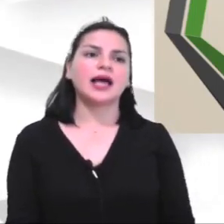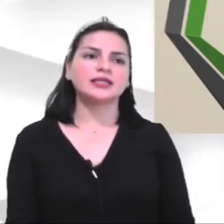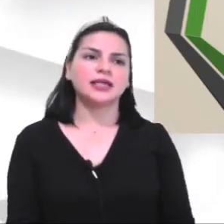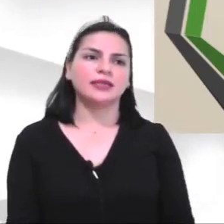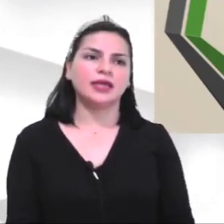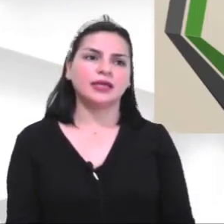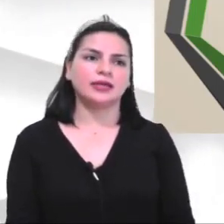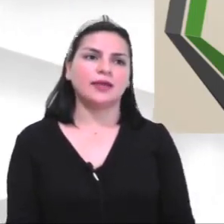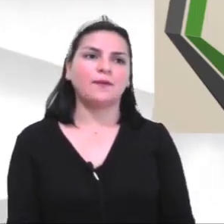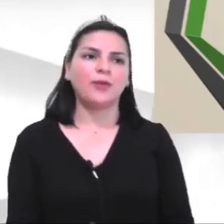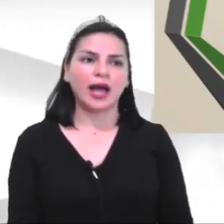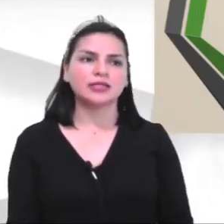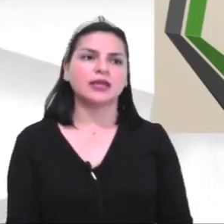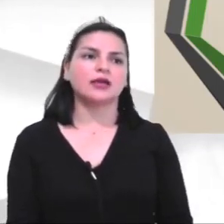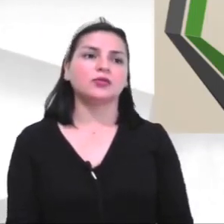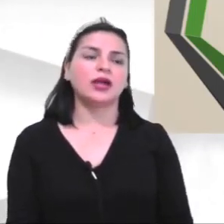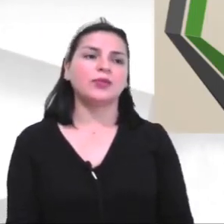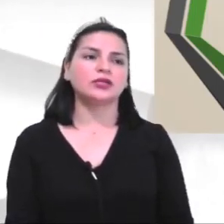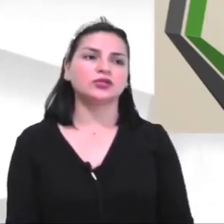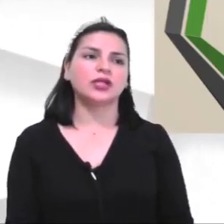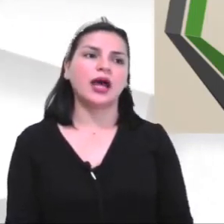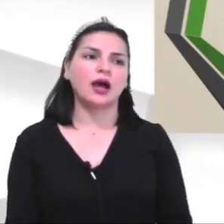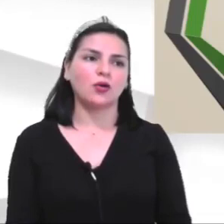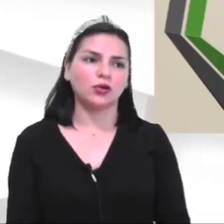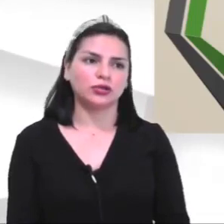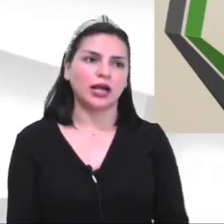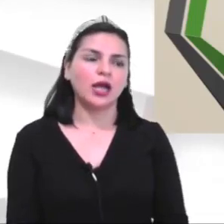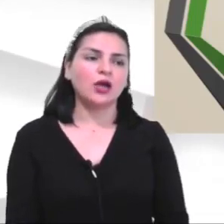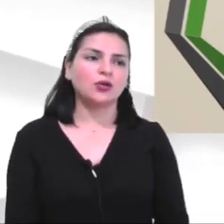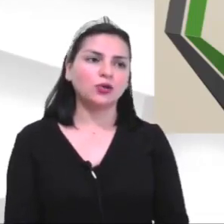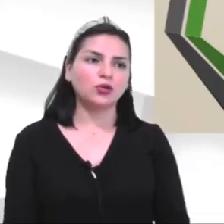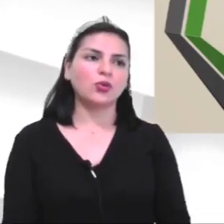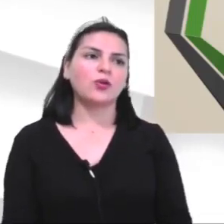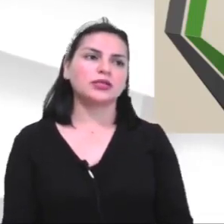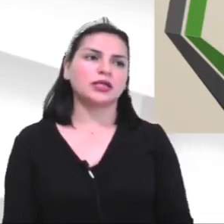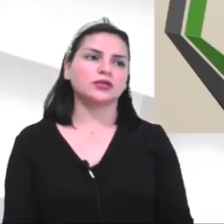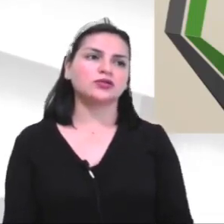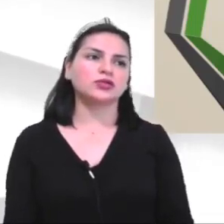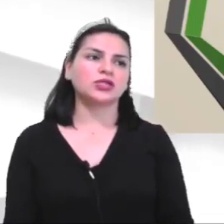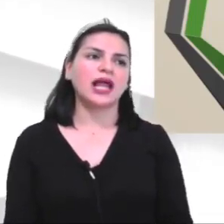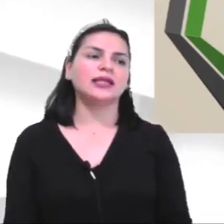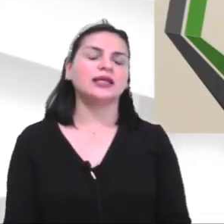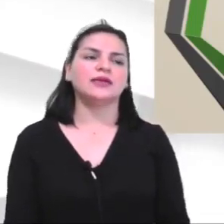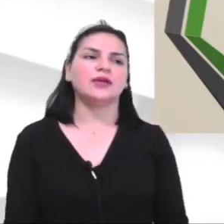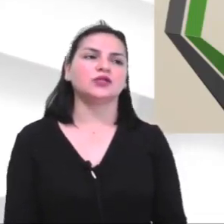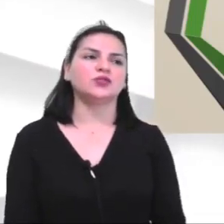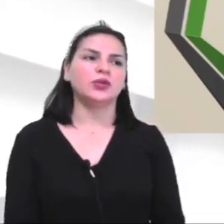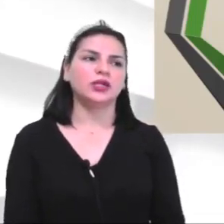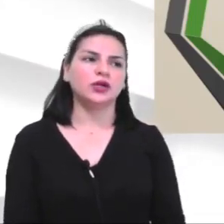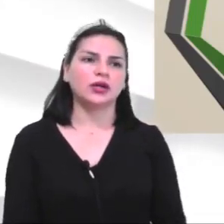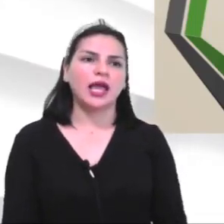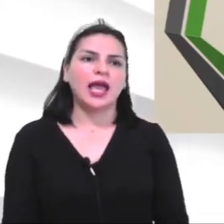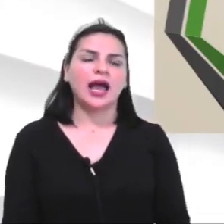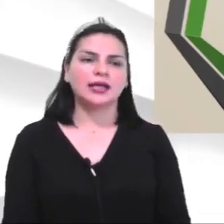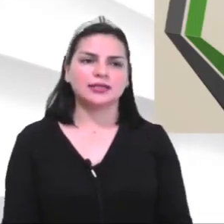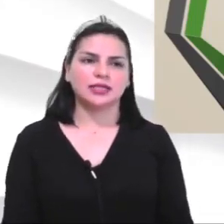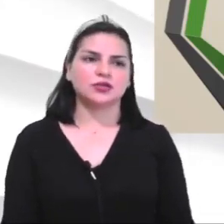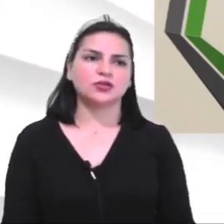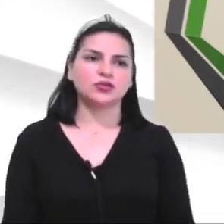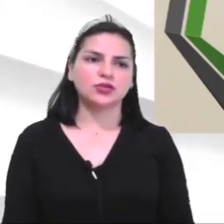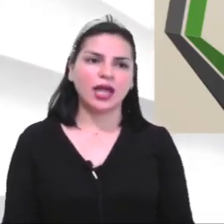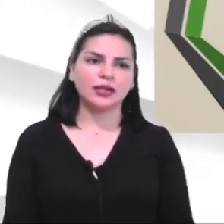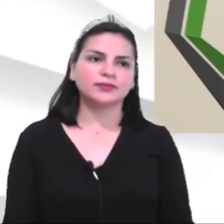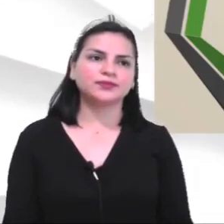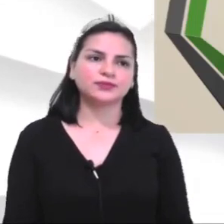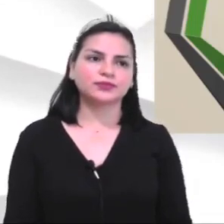ser ascendente, pasa de una persona a otra, grupo o estrato social de nivel superior,